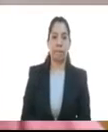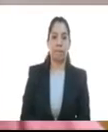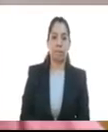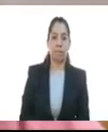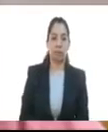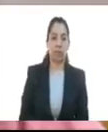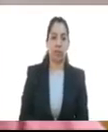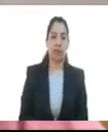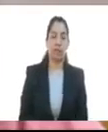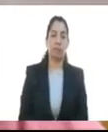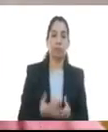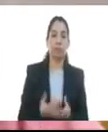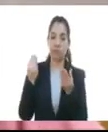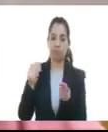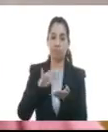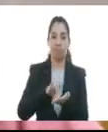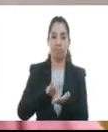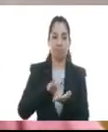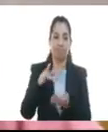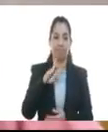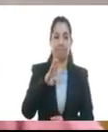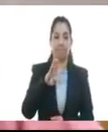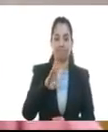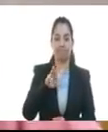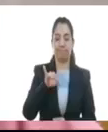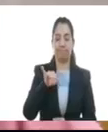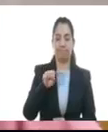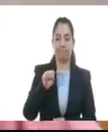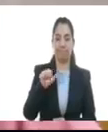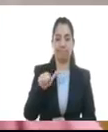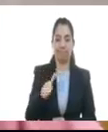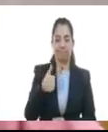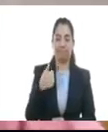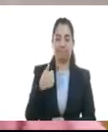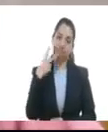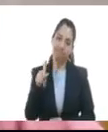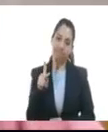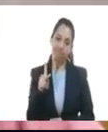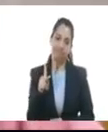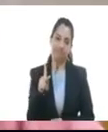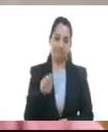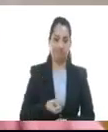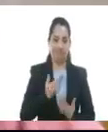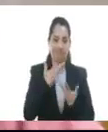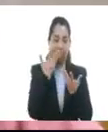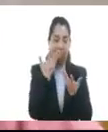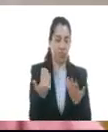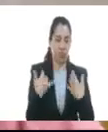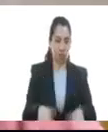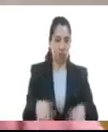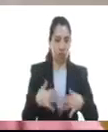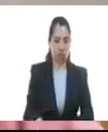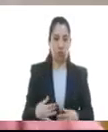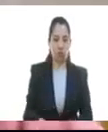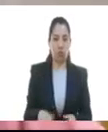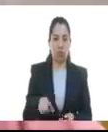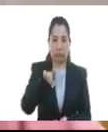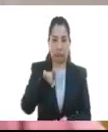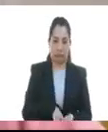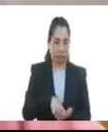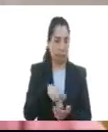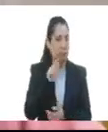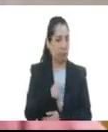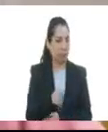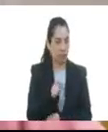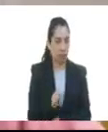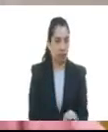Muchísimas gracias, Brisa, por estas palabras tan vivas y llenas de significado. Y bueno, yo